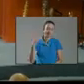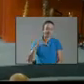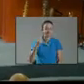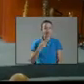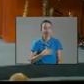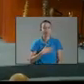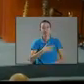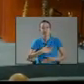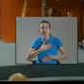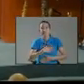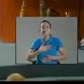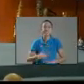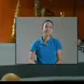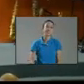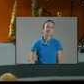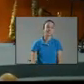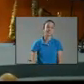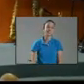Jerusalén.